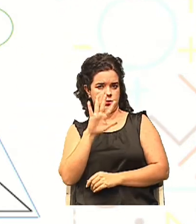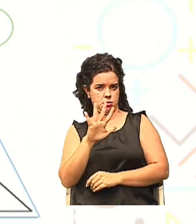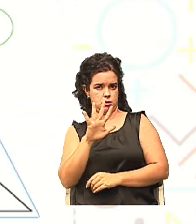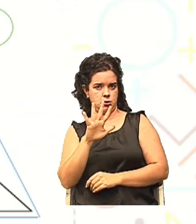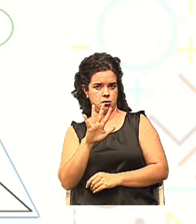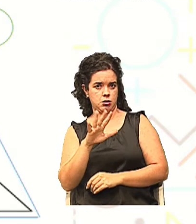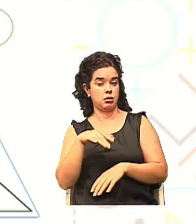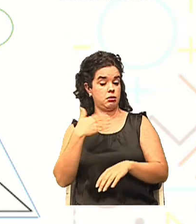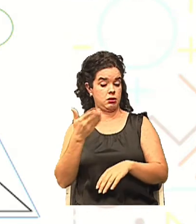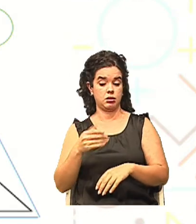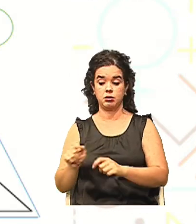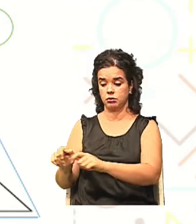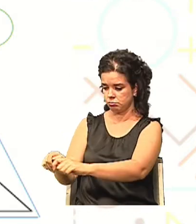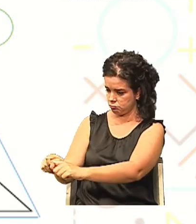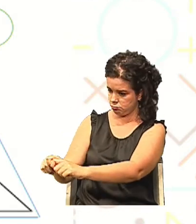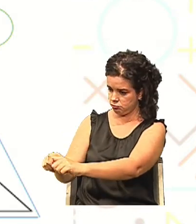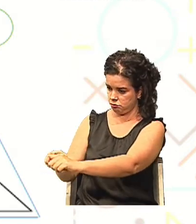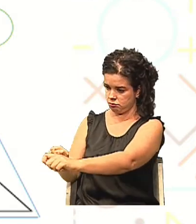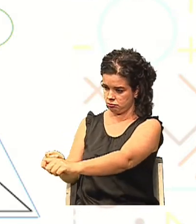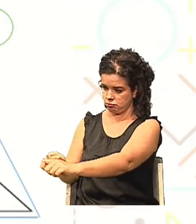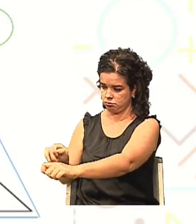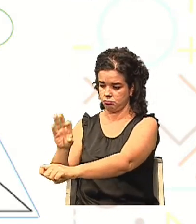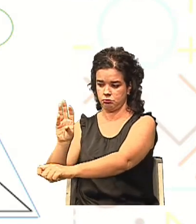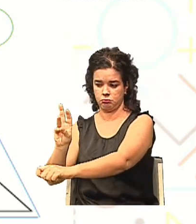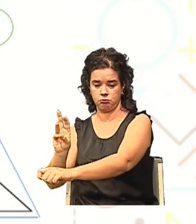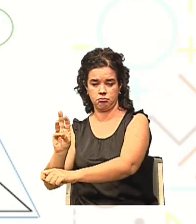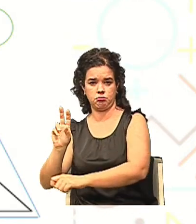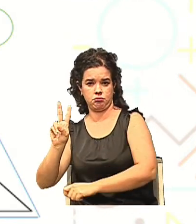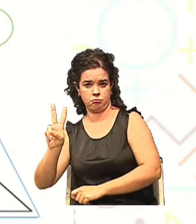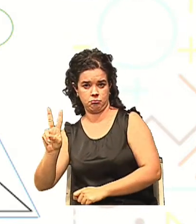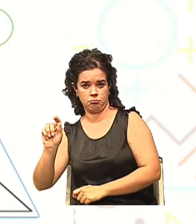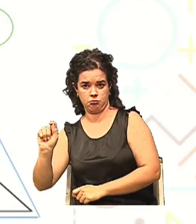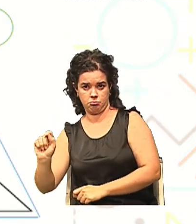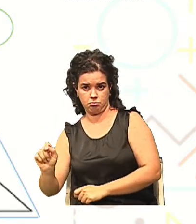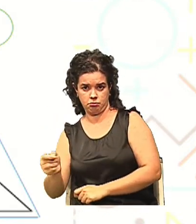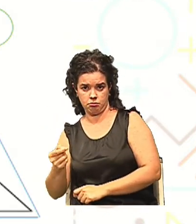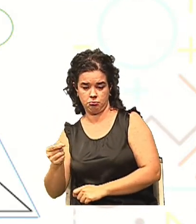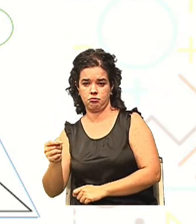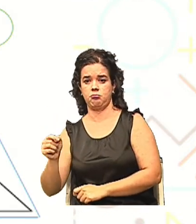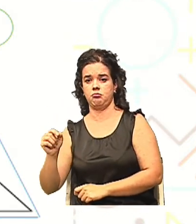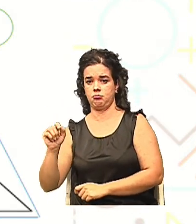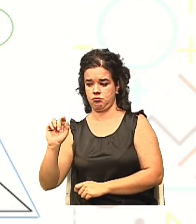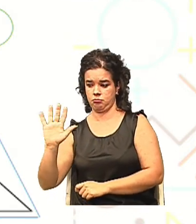comparó la base del triángulo que está sobre la torre,